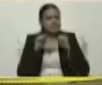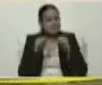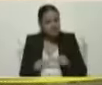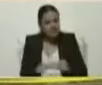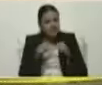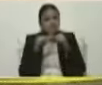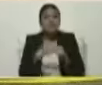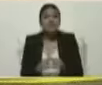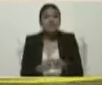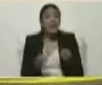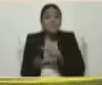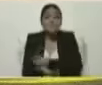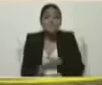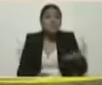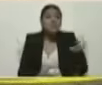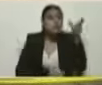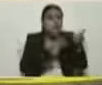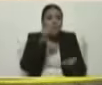fueron millones,